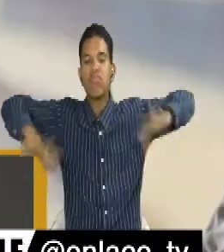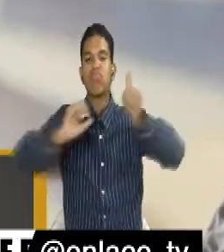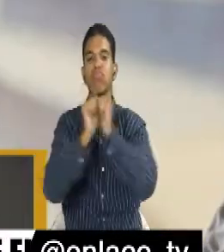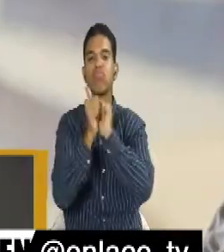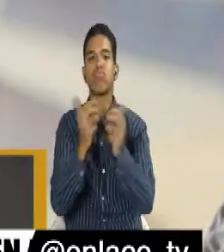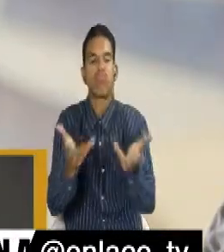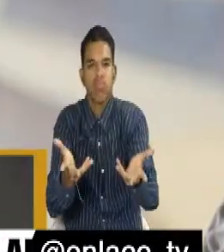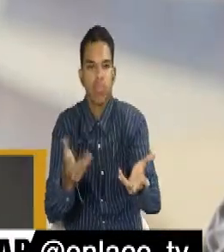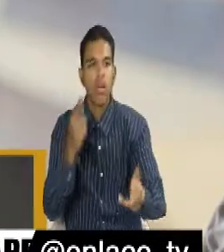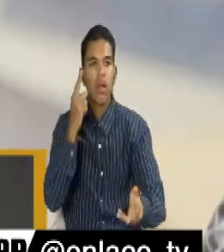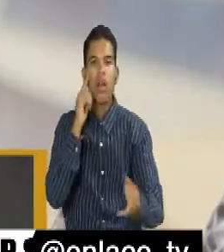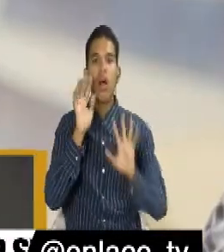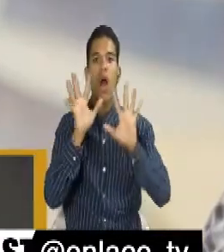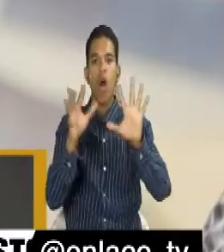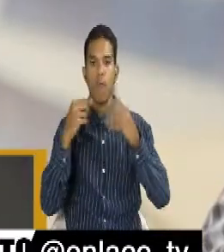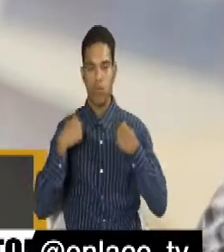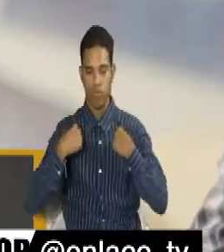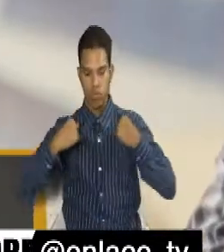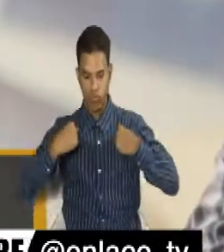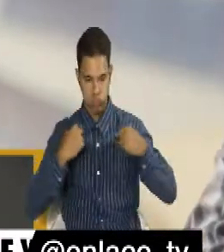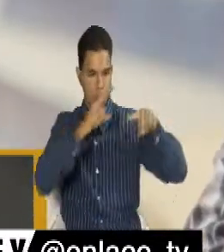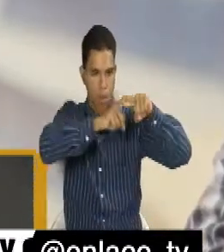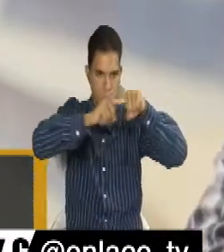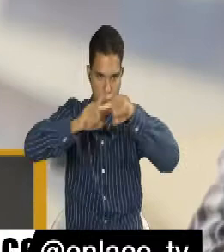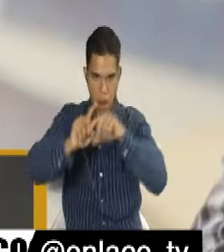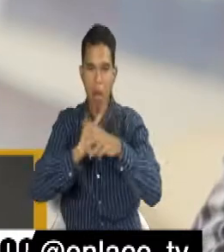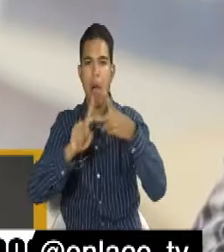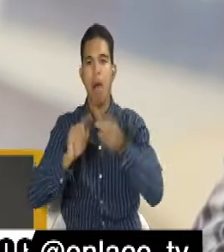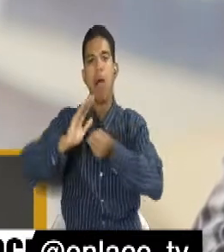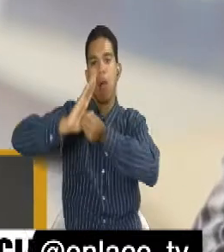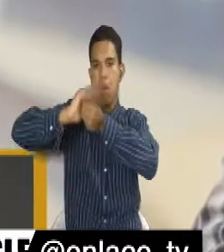ver con camerinos, con baños,